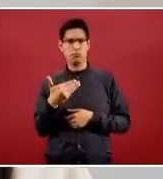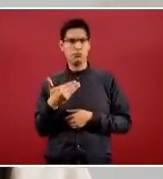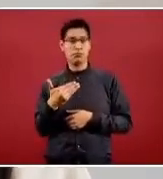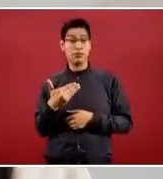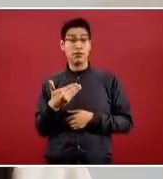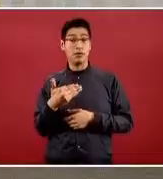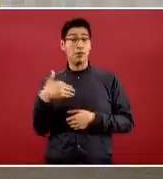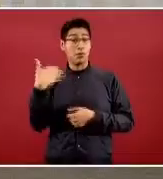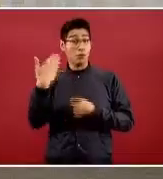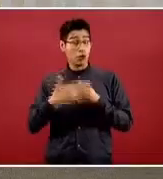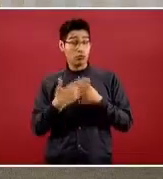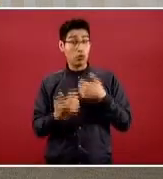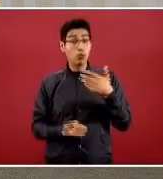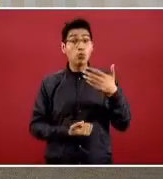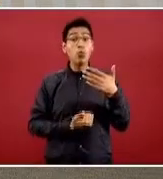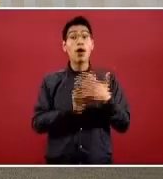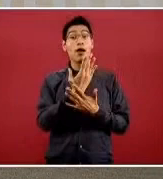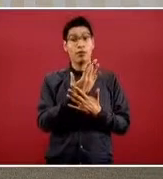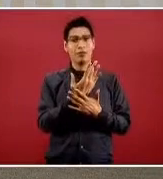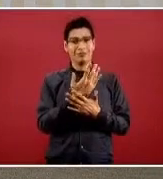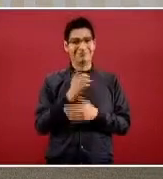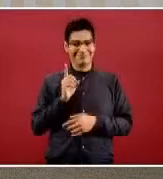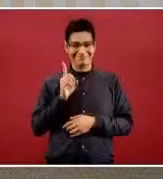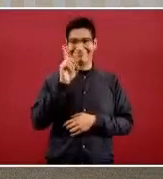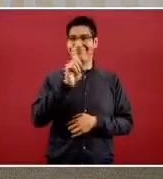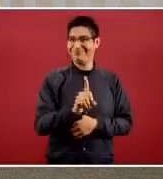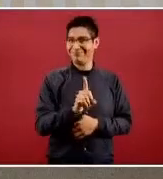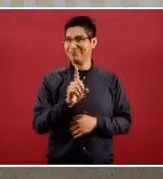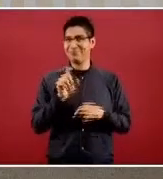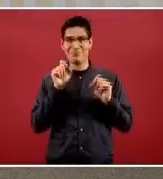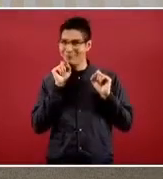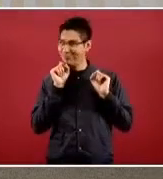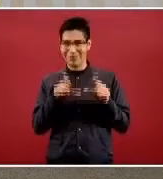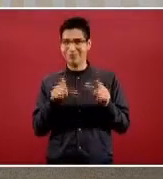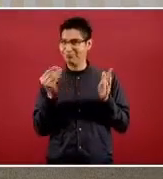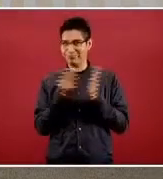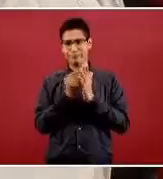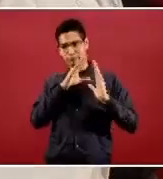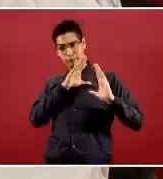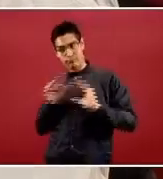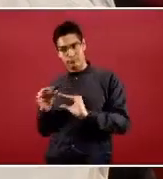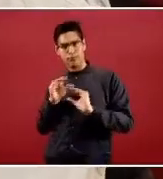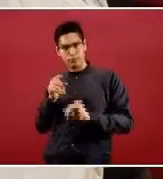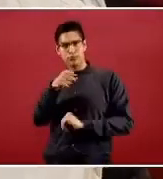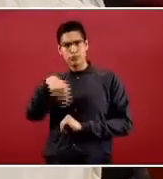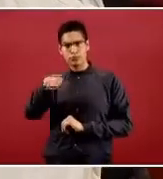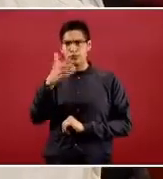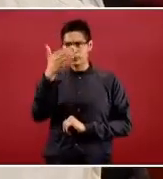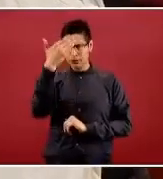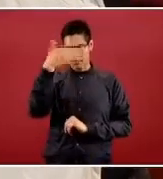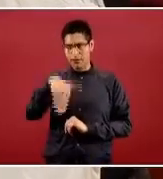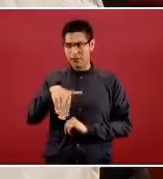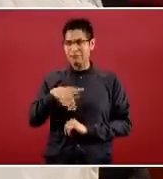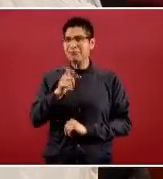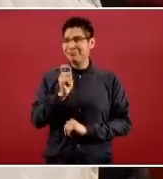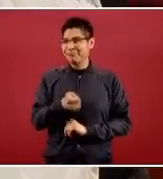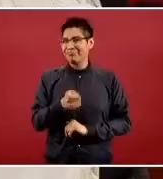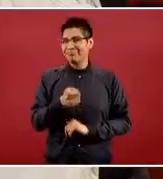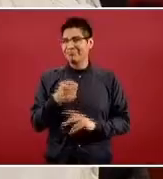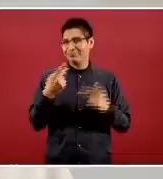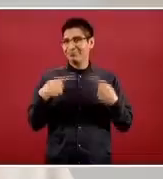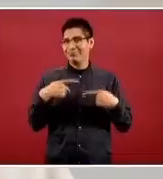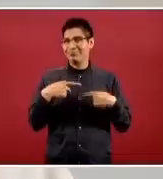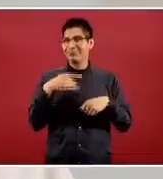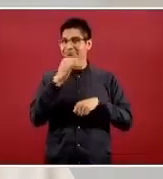por nuevos epidemiólogos e infectólogos el próximo domingo. Ustedes saben que estos equipos de alto rendimiento, de